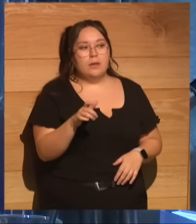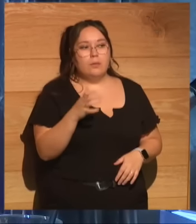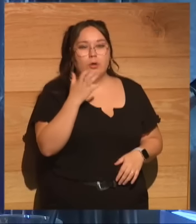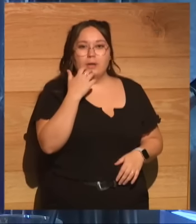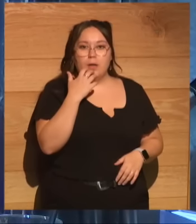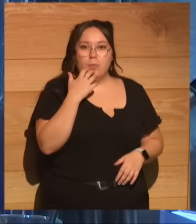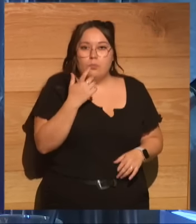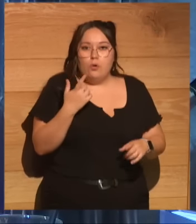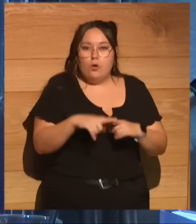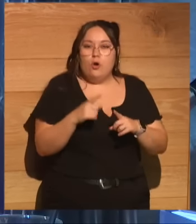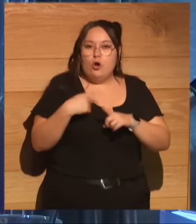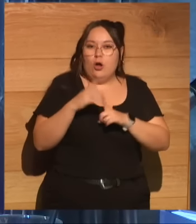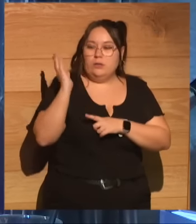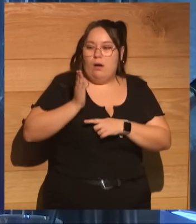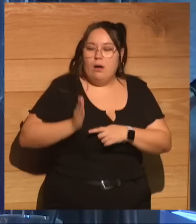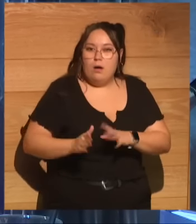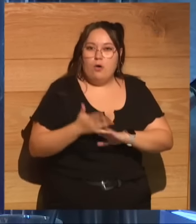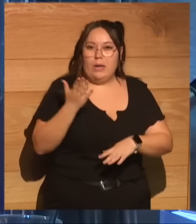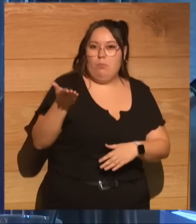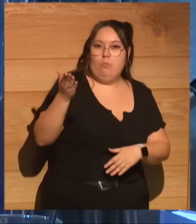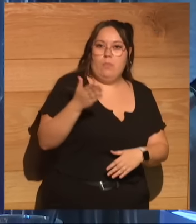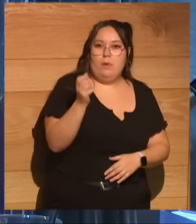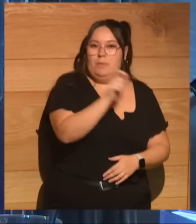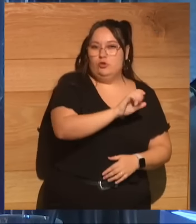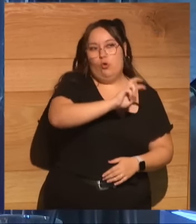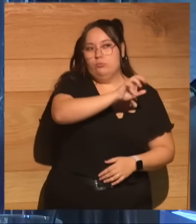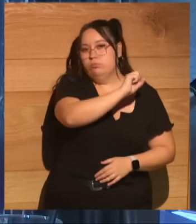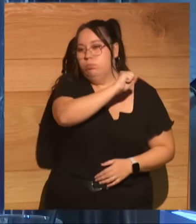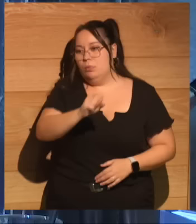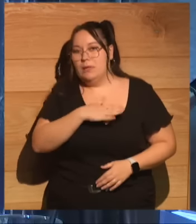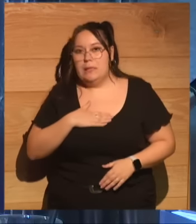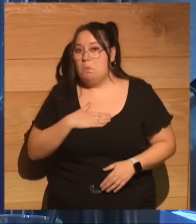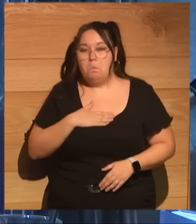radiador y le quisieran matar. O sea,